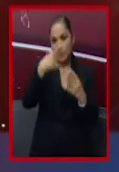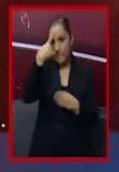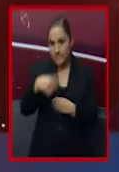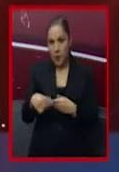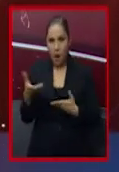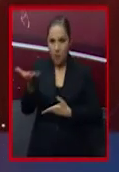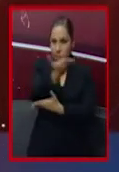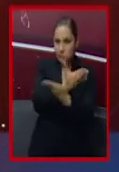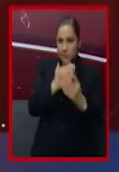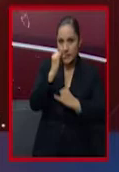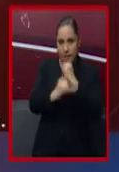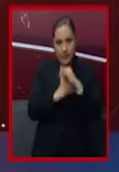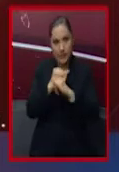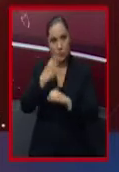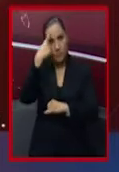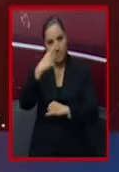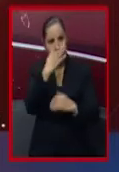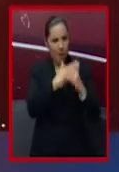desarrollo.